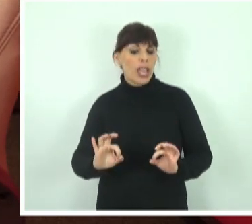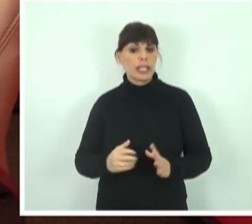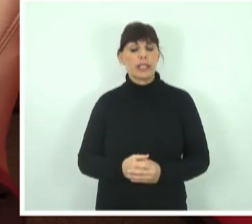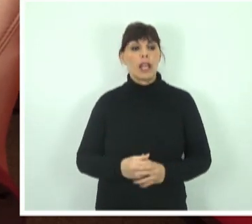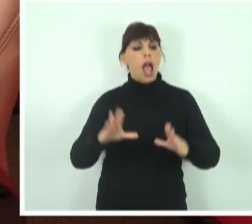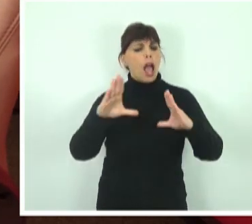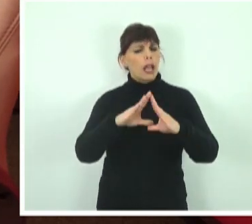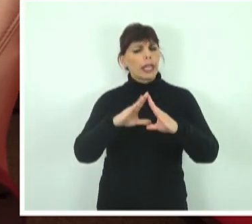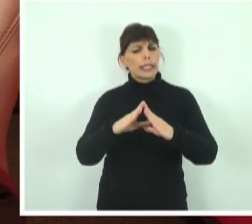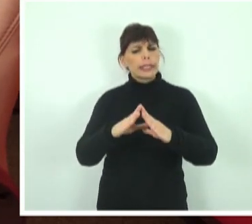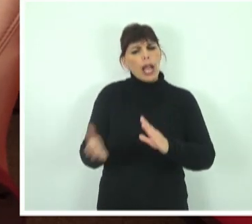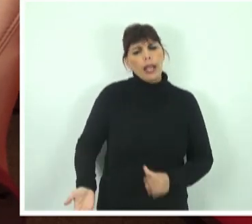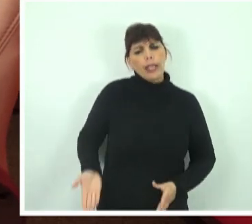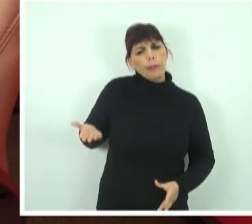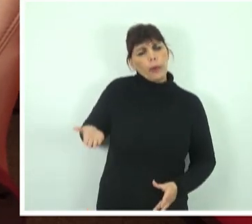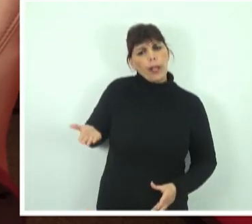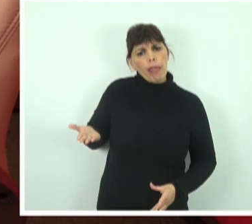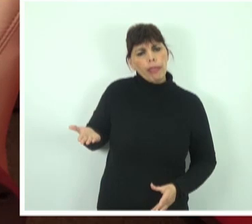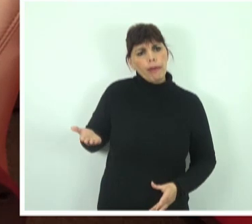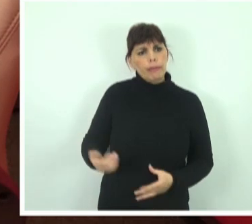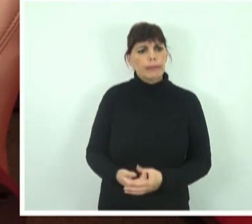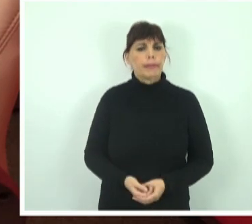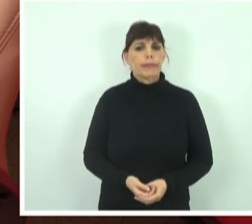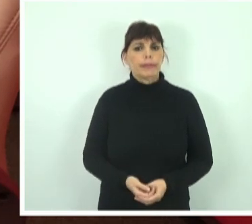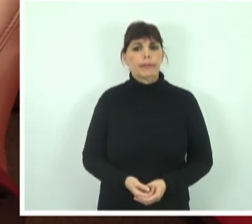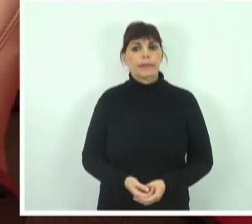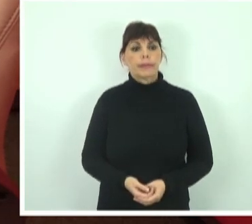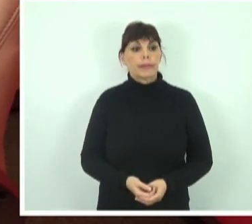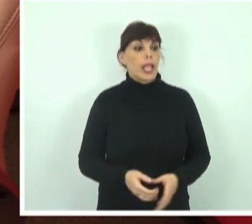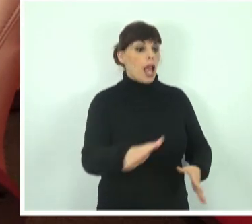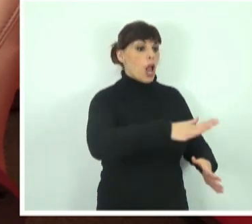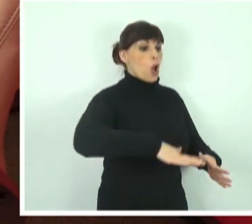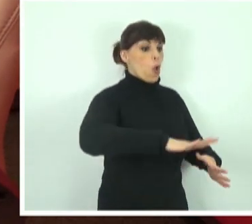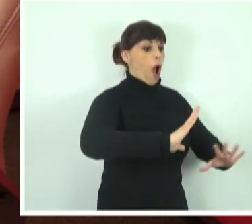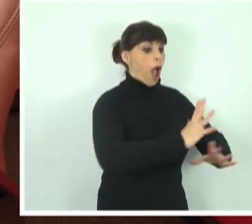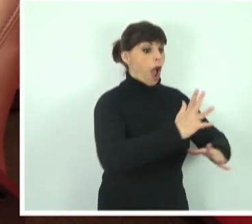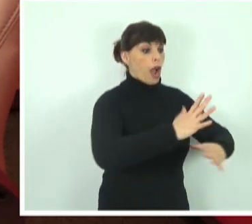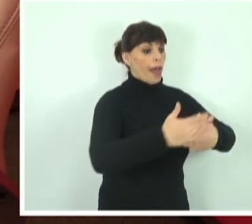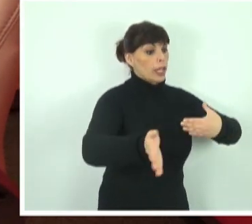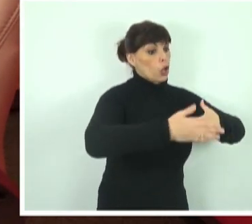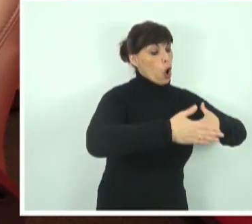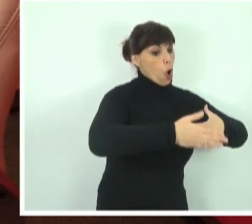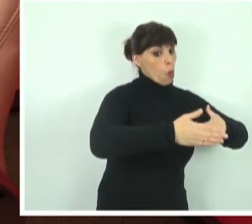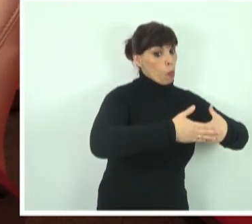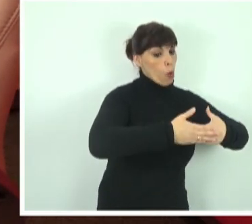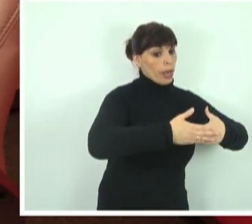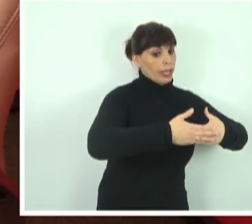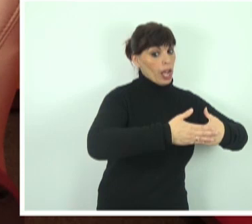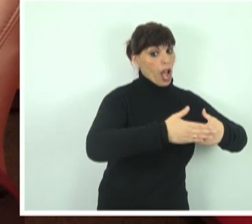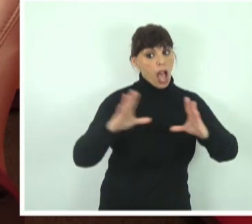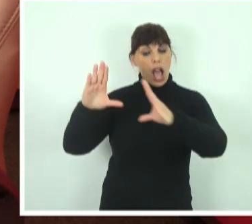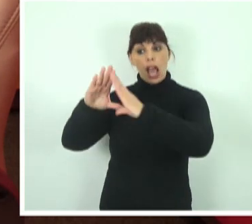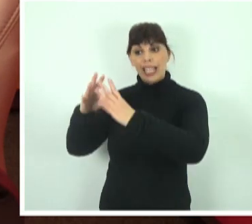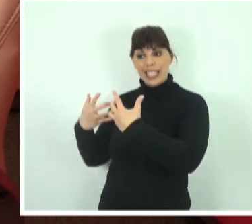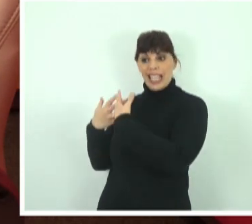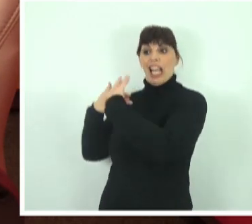tanta importancia que las puertas del Hades le atacan con toda su fuerza.